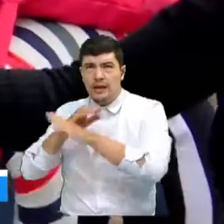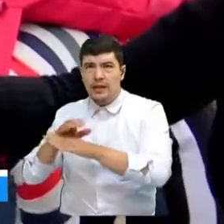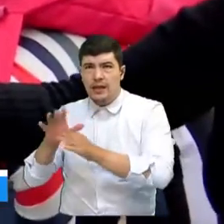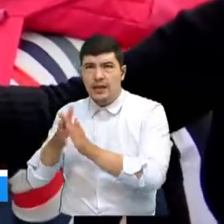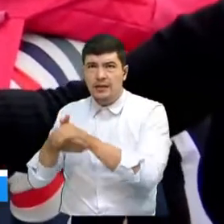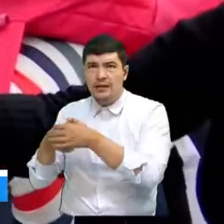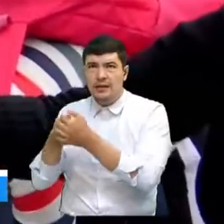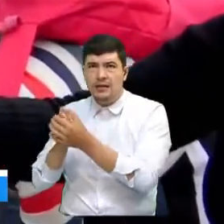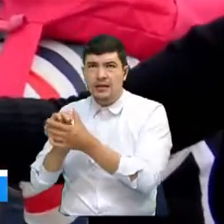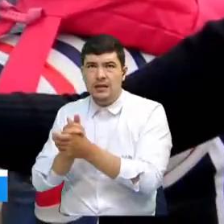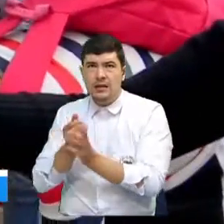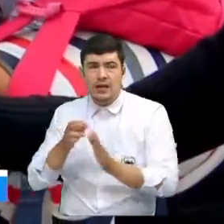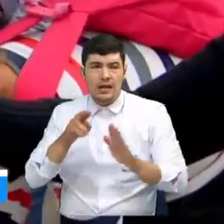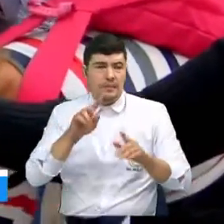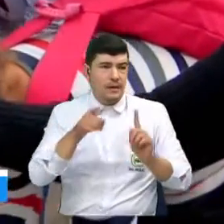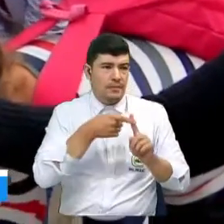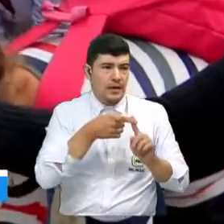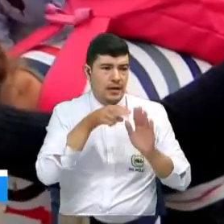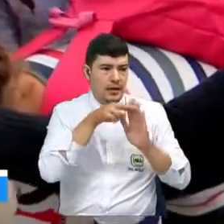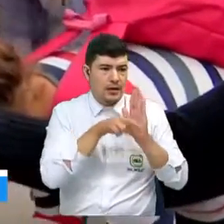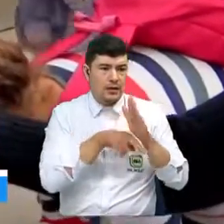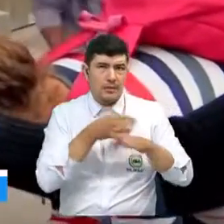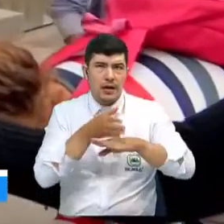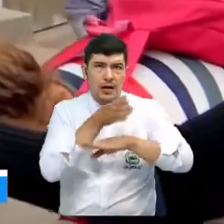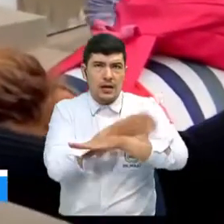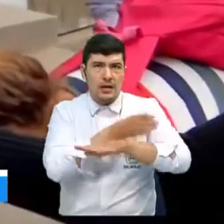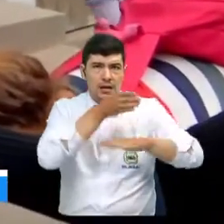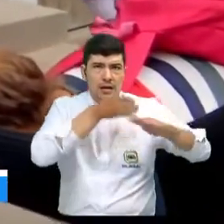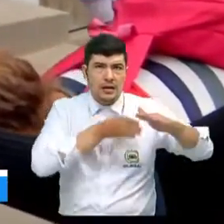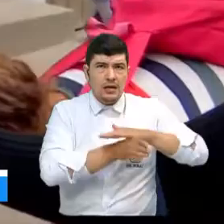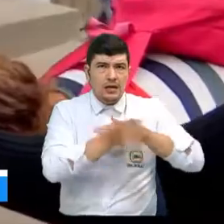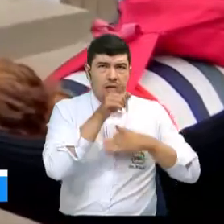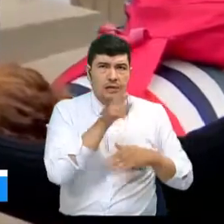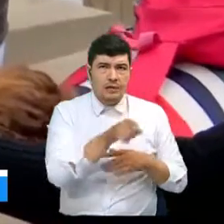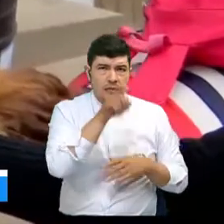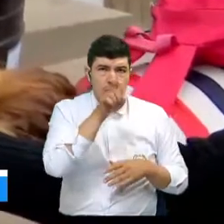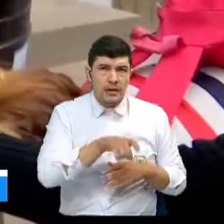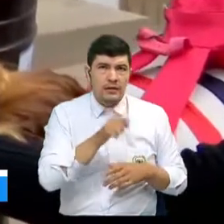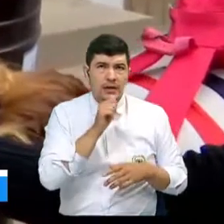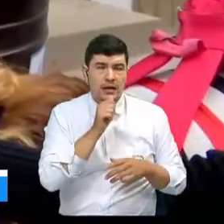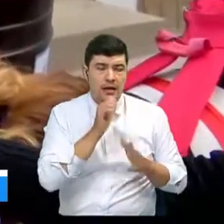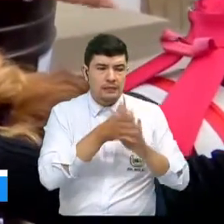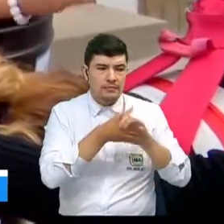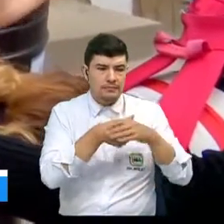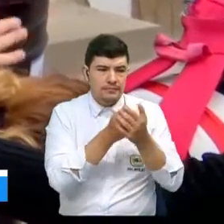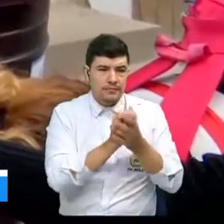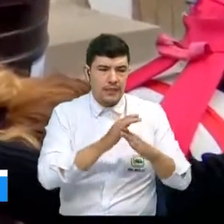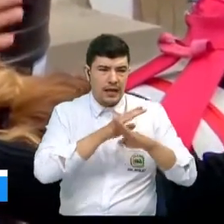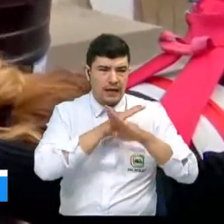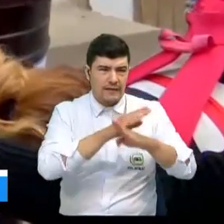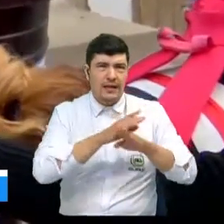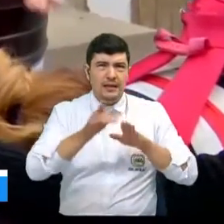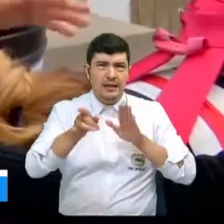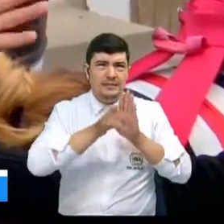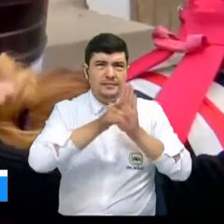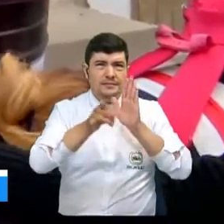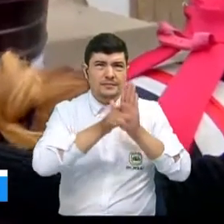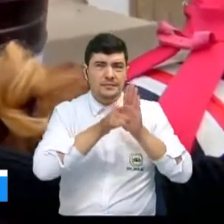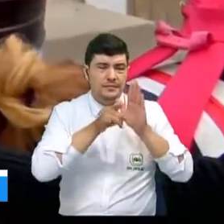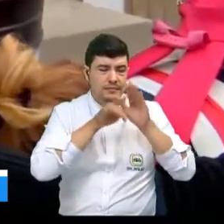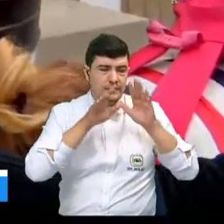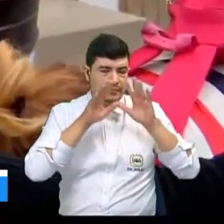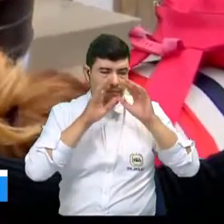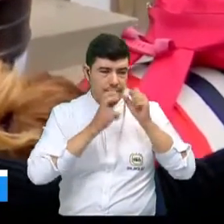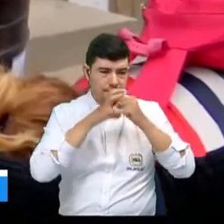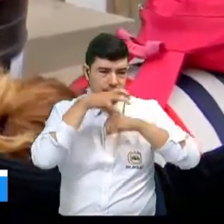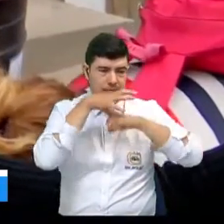La primera norma es que antes de entrar tienen que lavarse las manos a juro para evitar el coronavirus, todas las enfermedades que traen, porque